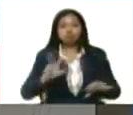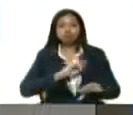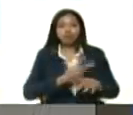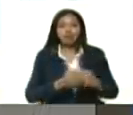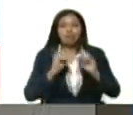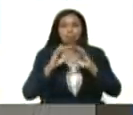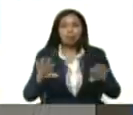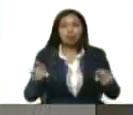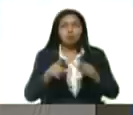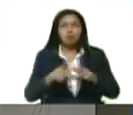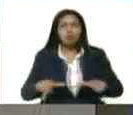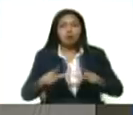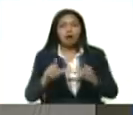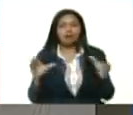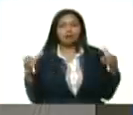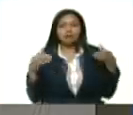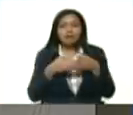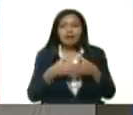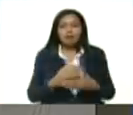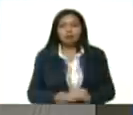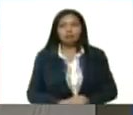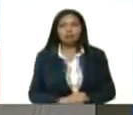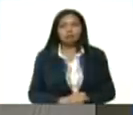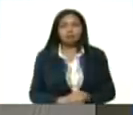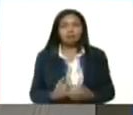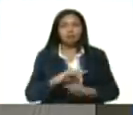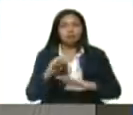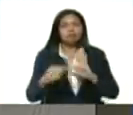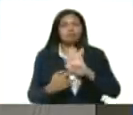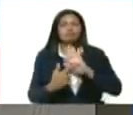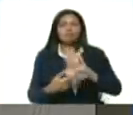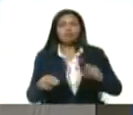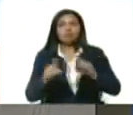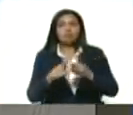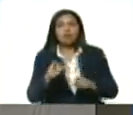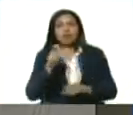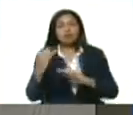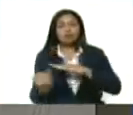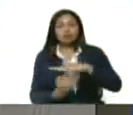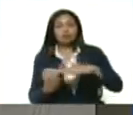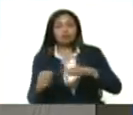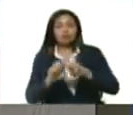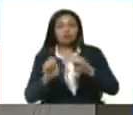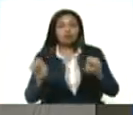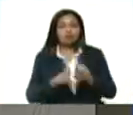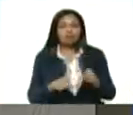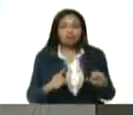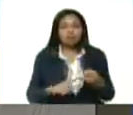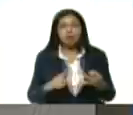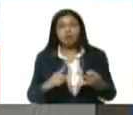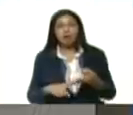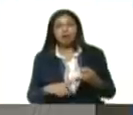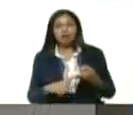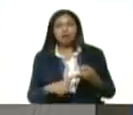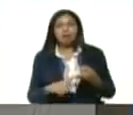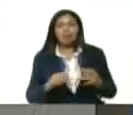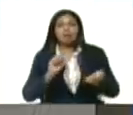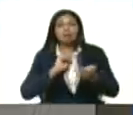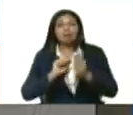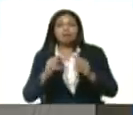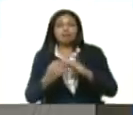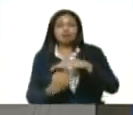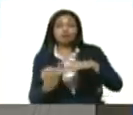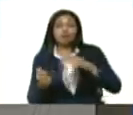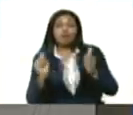son espacios cerrados. Ya está completamente demostrado que las instituciones educativas, que las instituciones deportivas, que